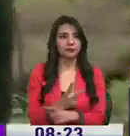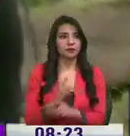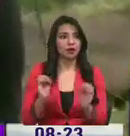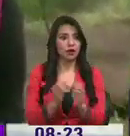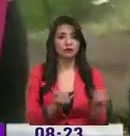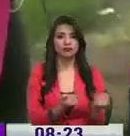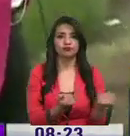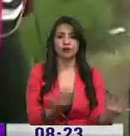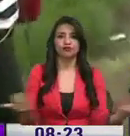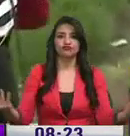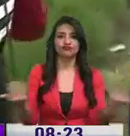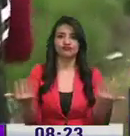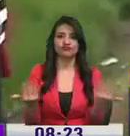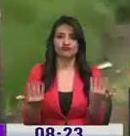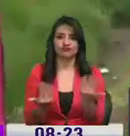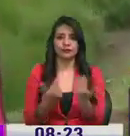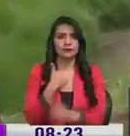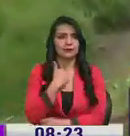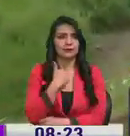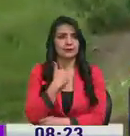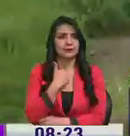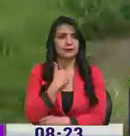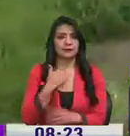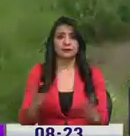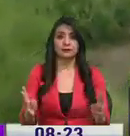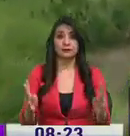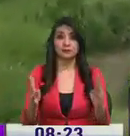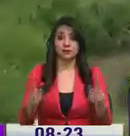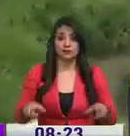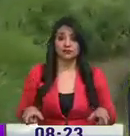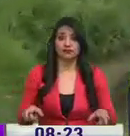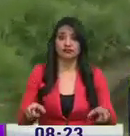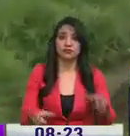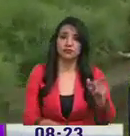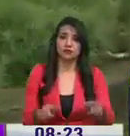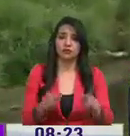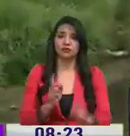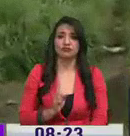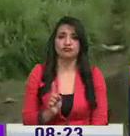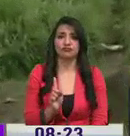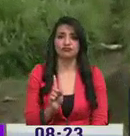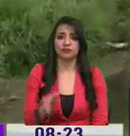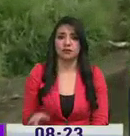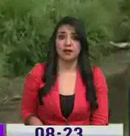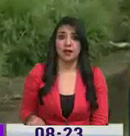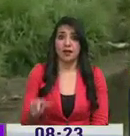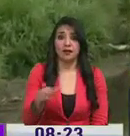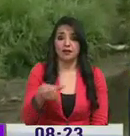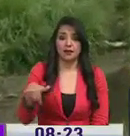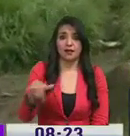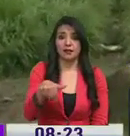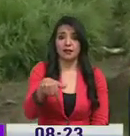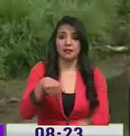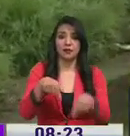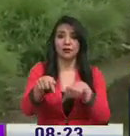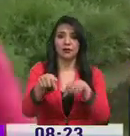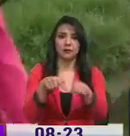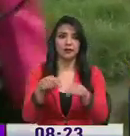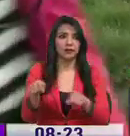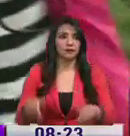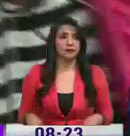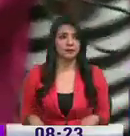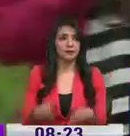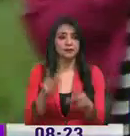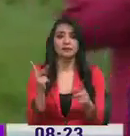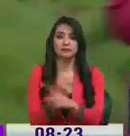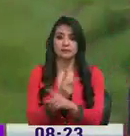que se puede ver ahí, ¿no? Al contorno de toda la vereda, la gente debe caminar por las calles, es una vía de doble sentido y también